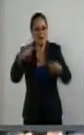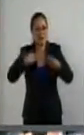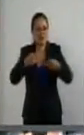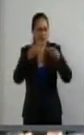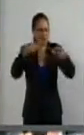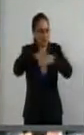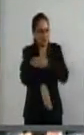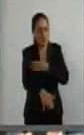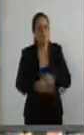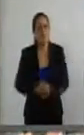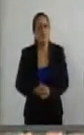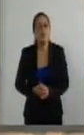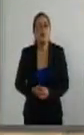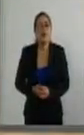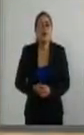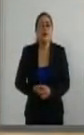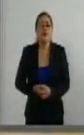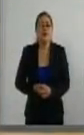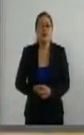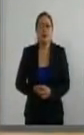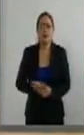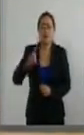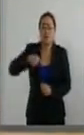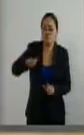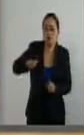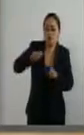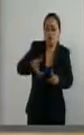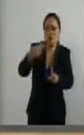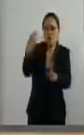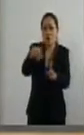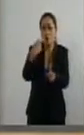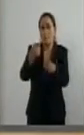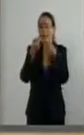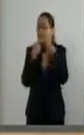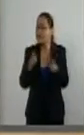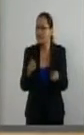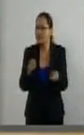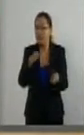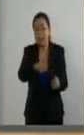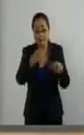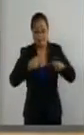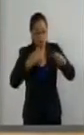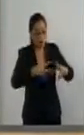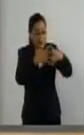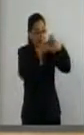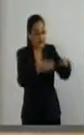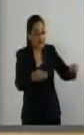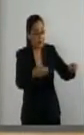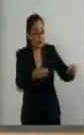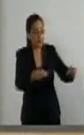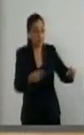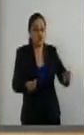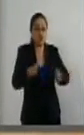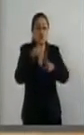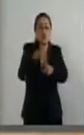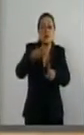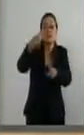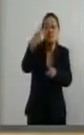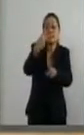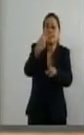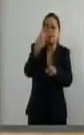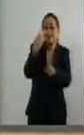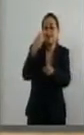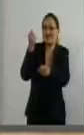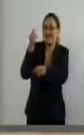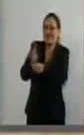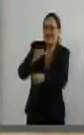amigas, que quererle llamar a los desaparecidos no localizados o no